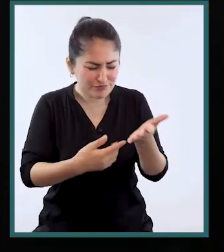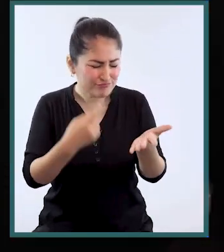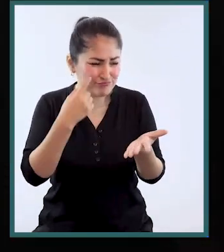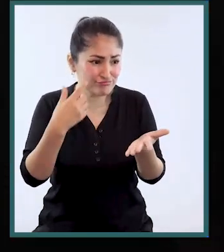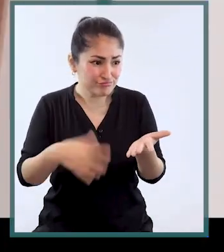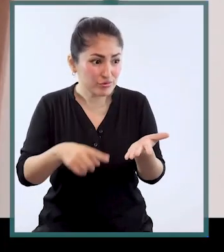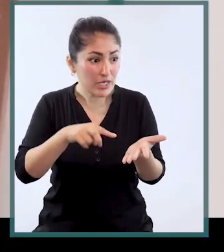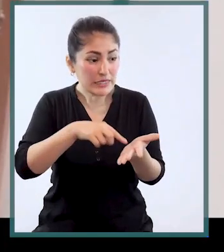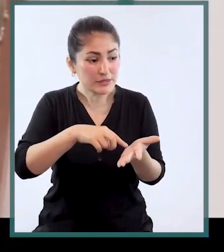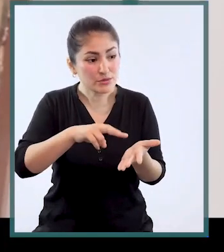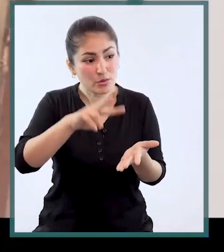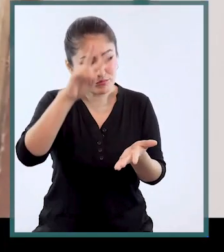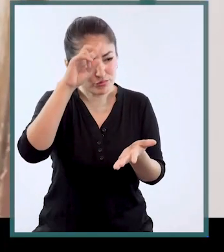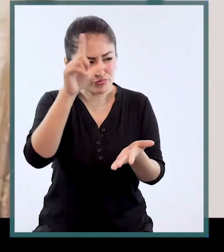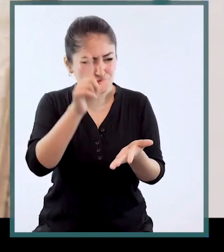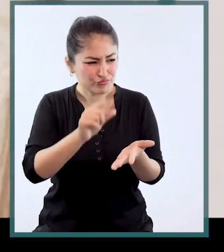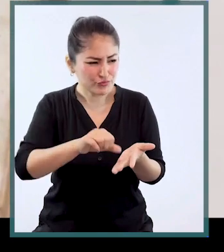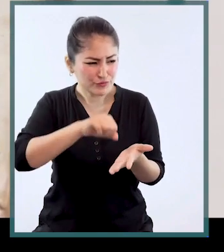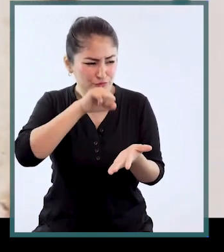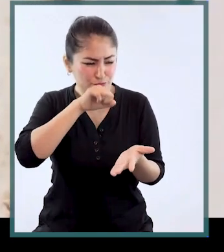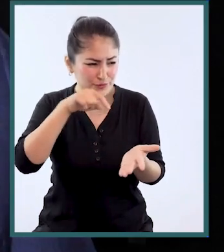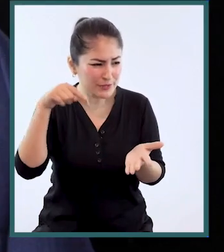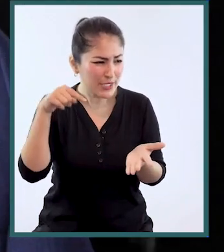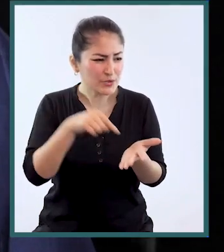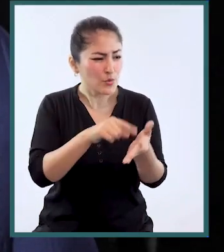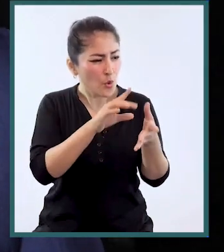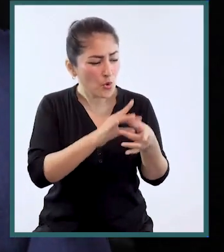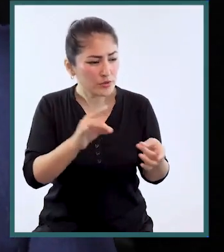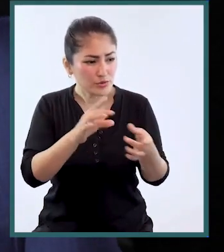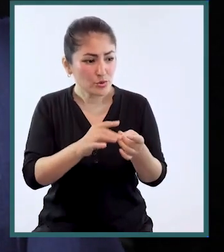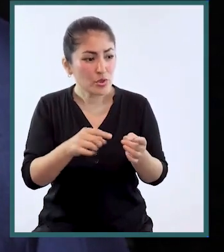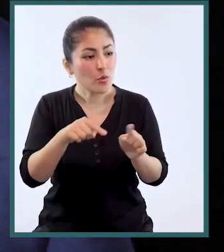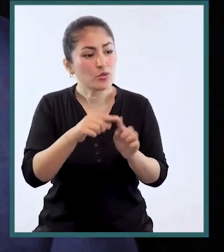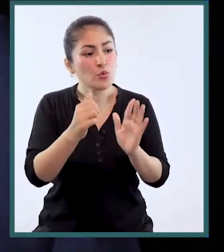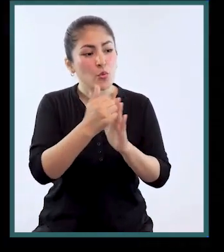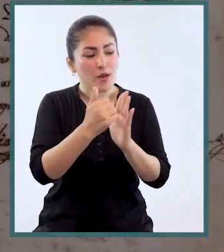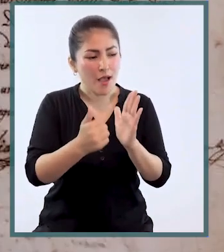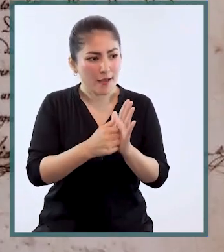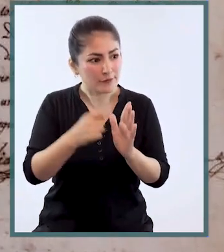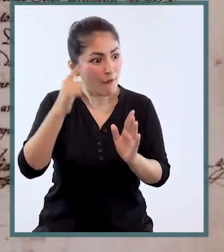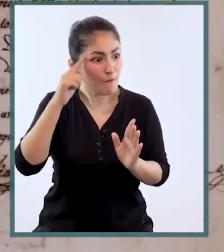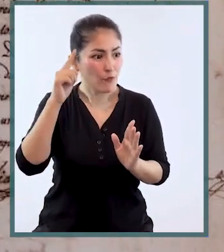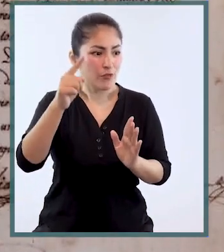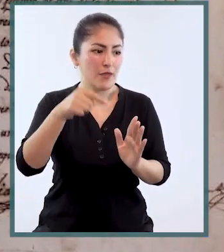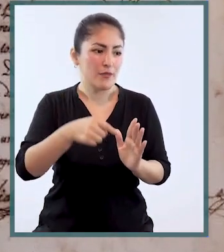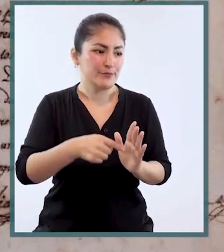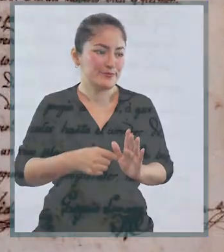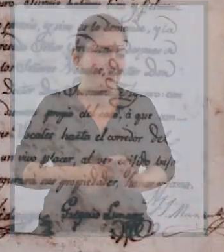que ha sido declarado Patrimonio Histórico y Cultural de la Nación y que es nuestra acta fundacional.